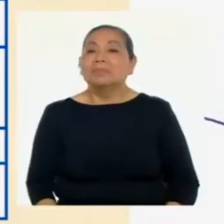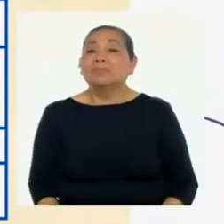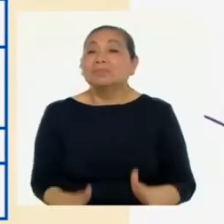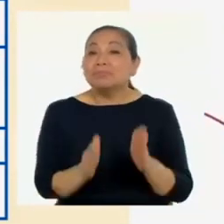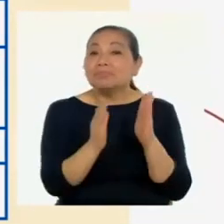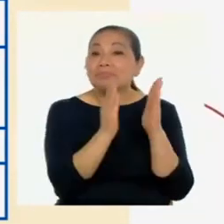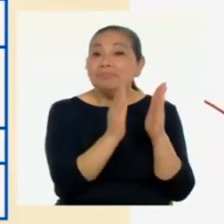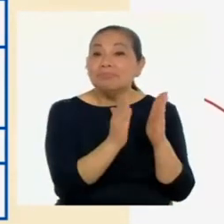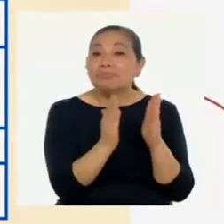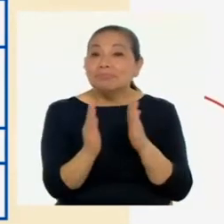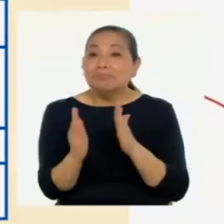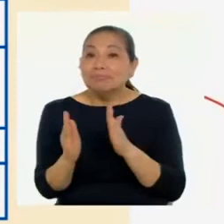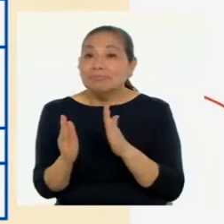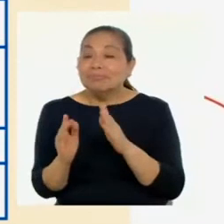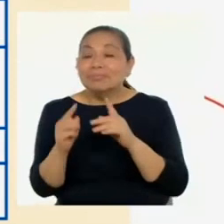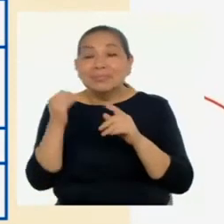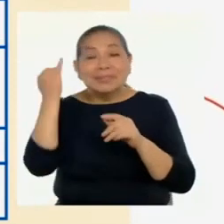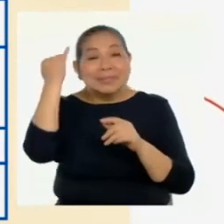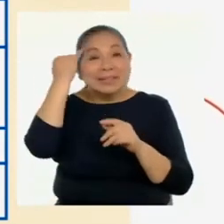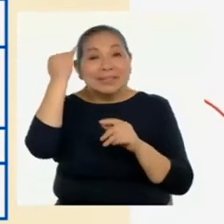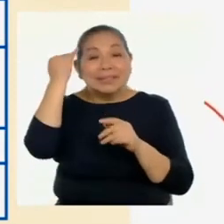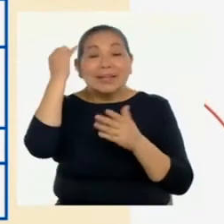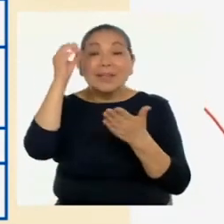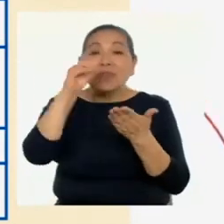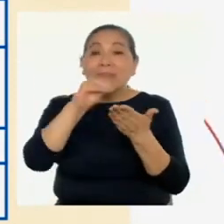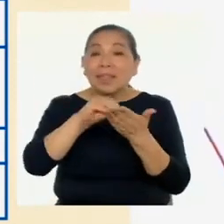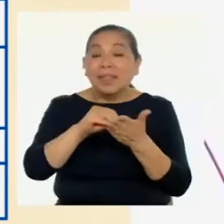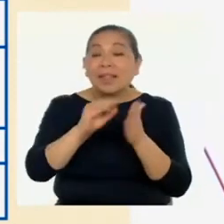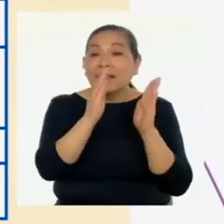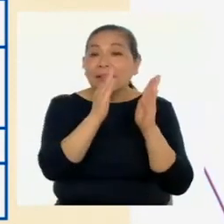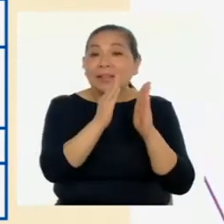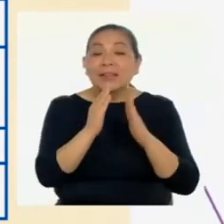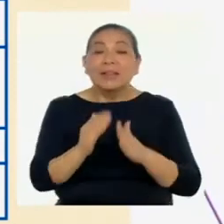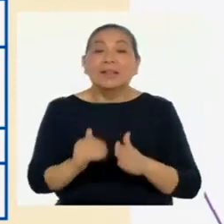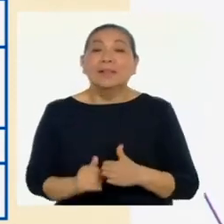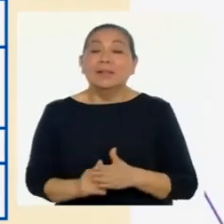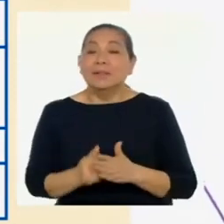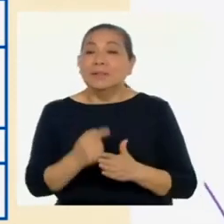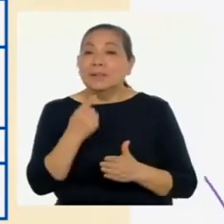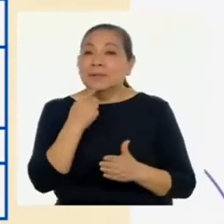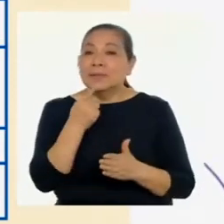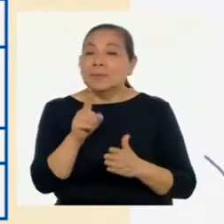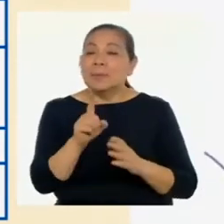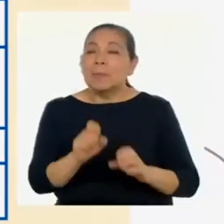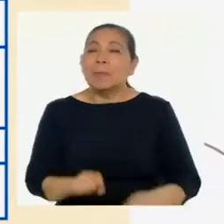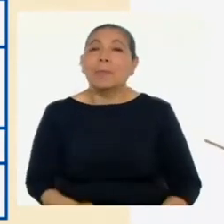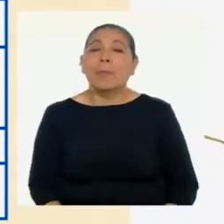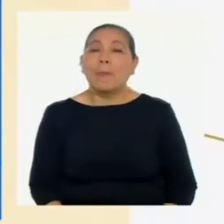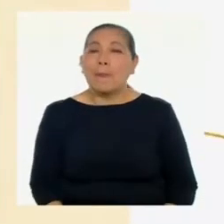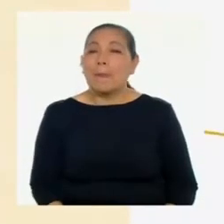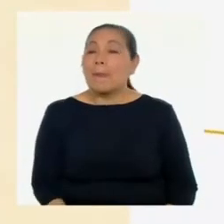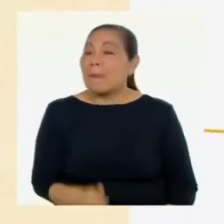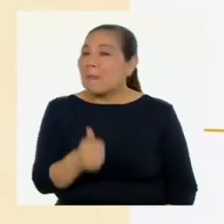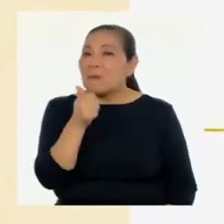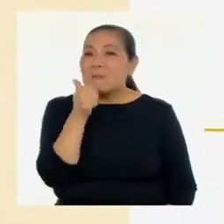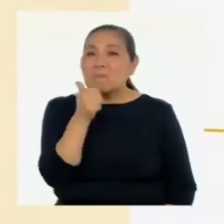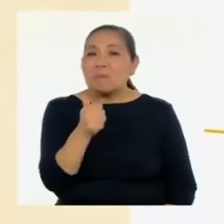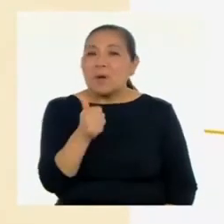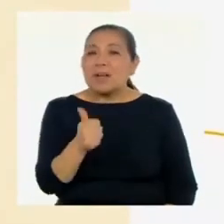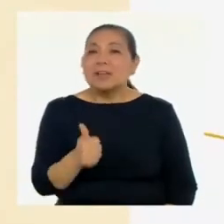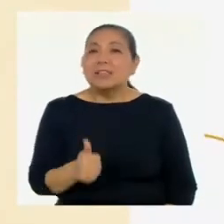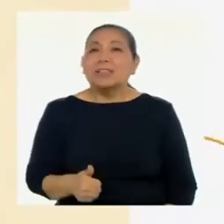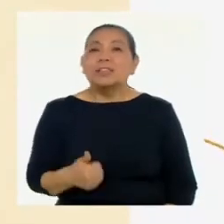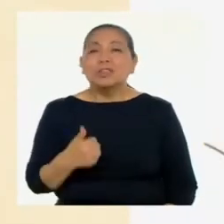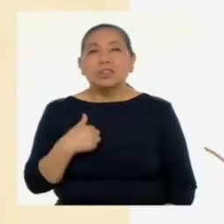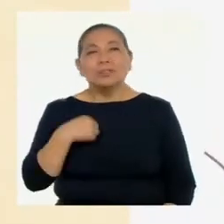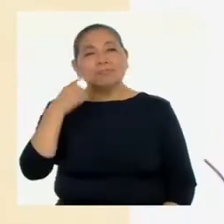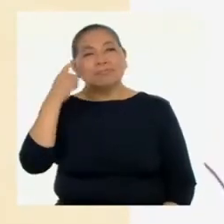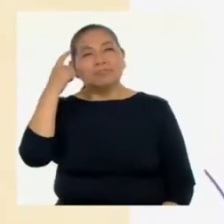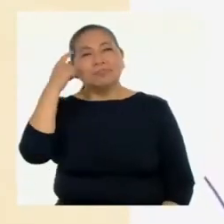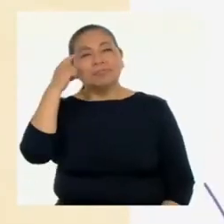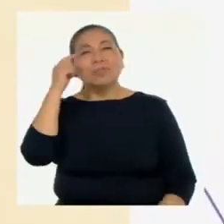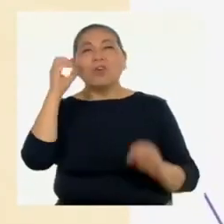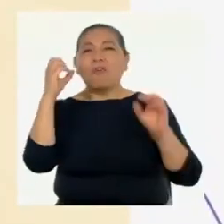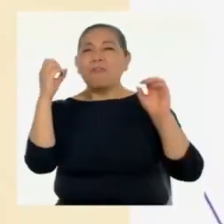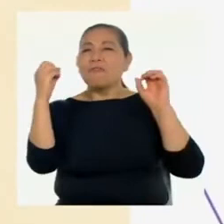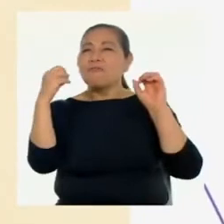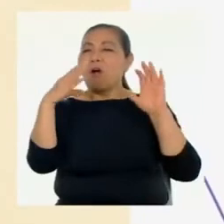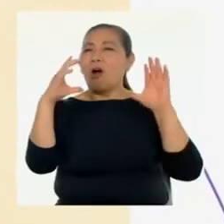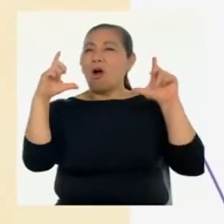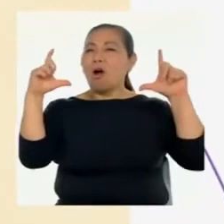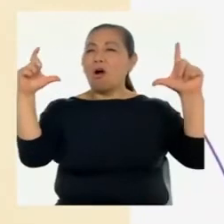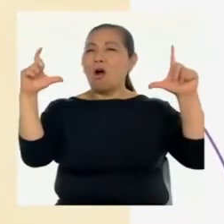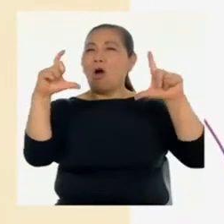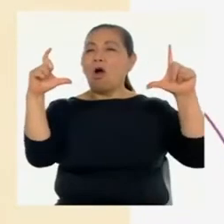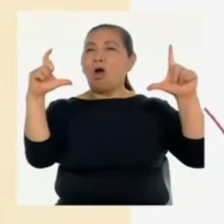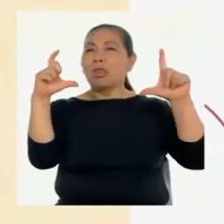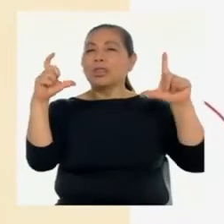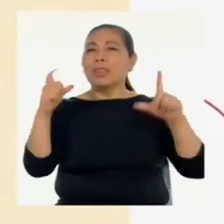empezar a organizar nuestras ideas de acuerdo a la estructura que estás elaborando. Bueno, profesora, había dicho que quería una imagen,